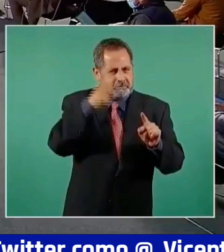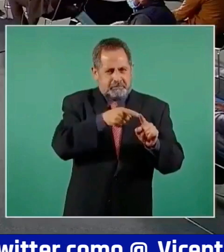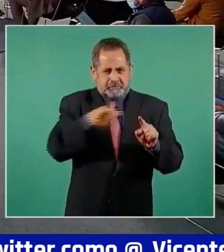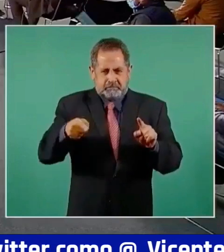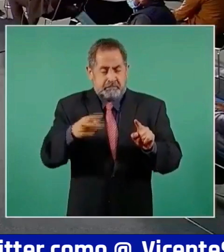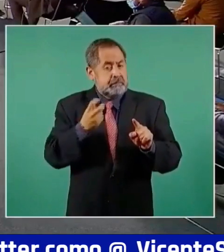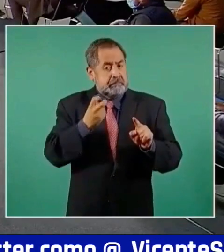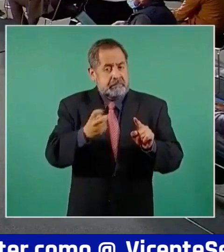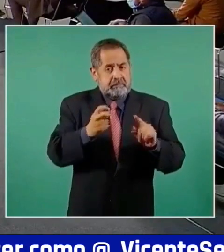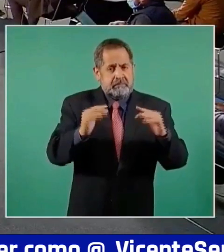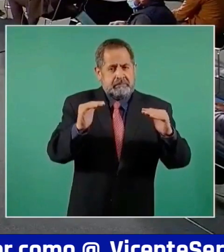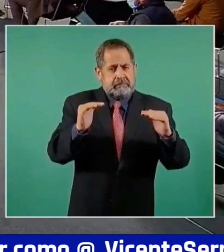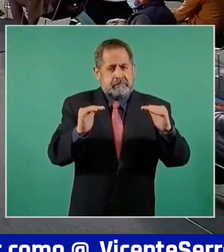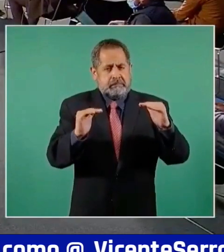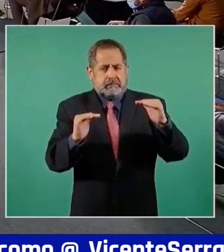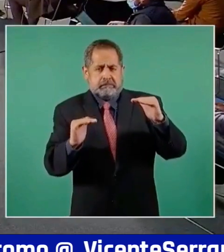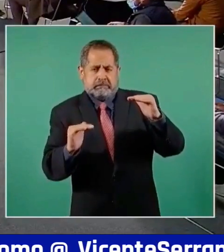se